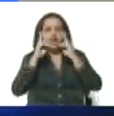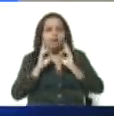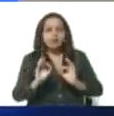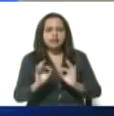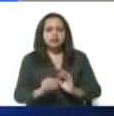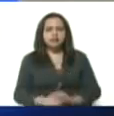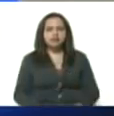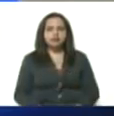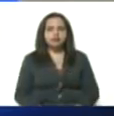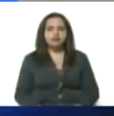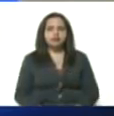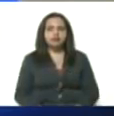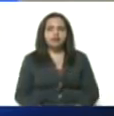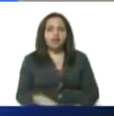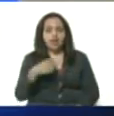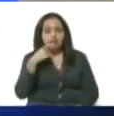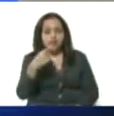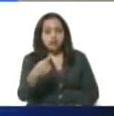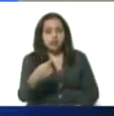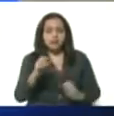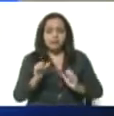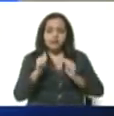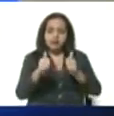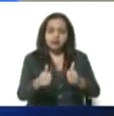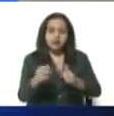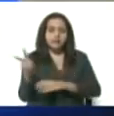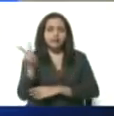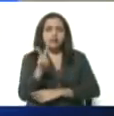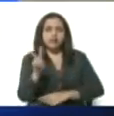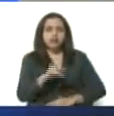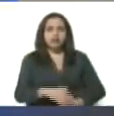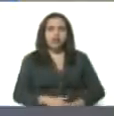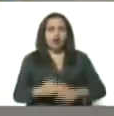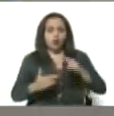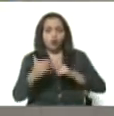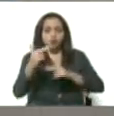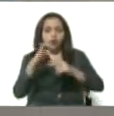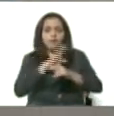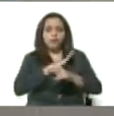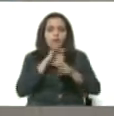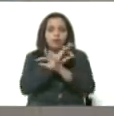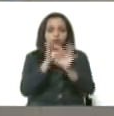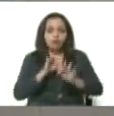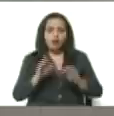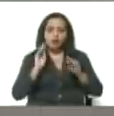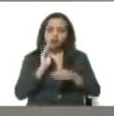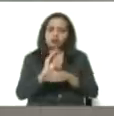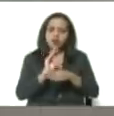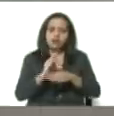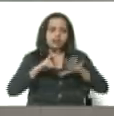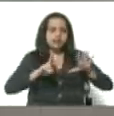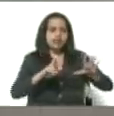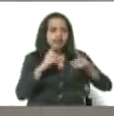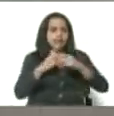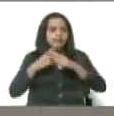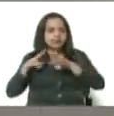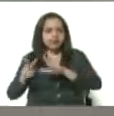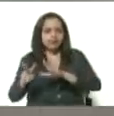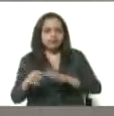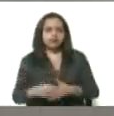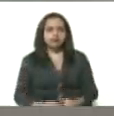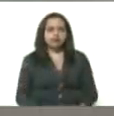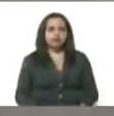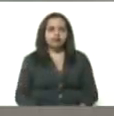desinfección. Bueno, les decía al inicio, Venezuela ha construido su propio método para cuidarse, y uno de ellos es el